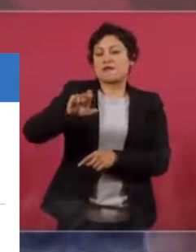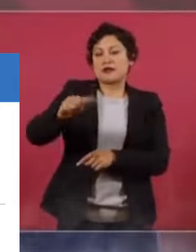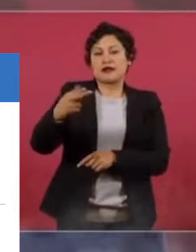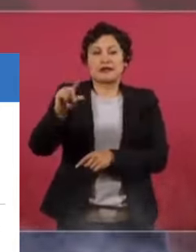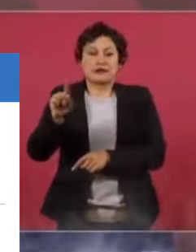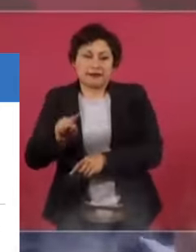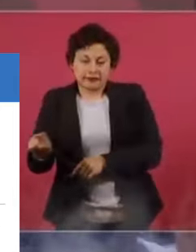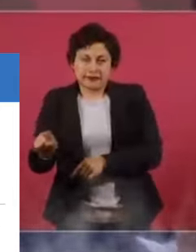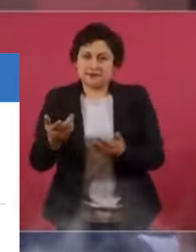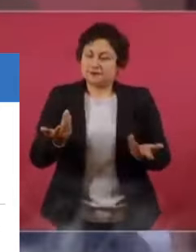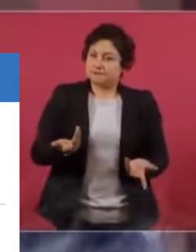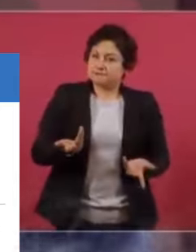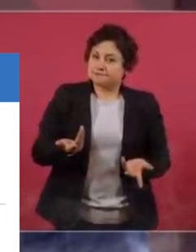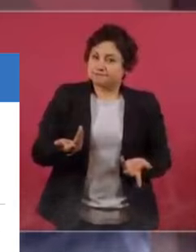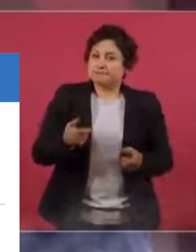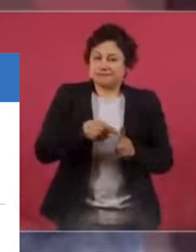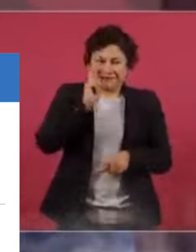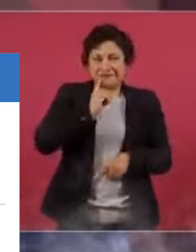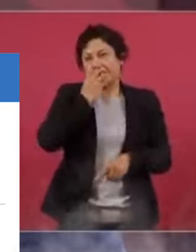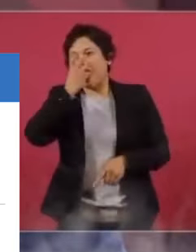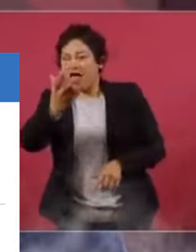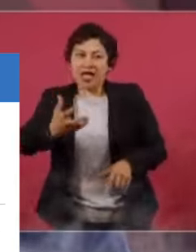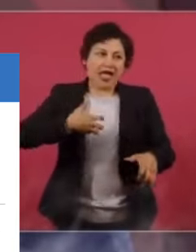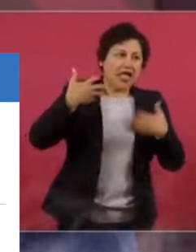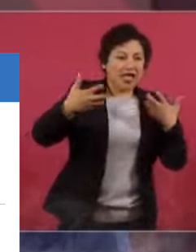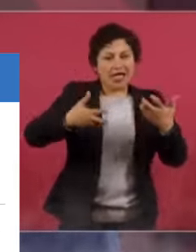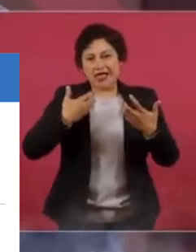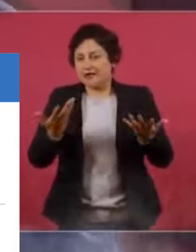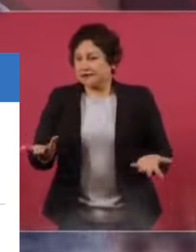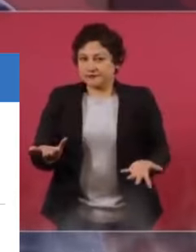que grita y se desespera,